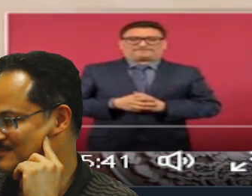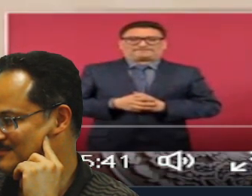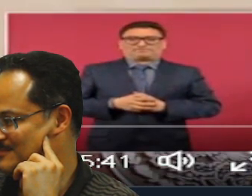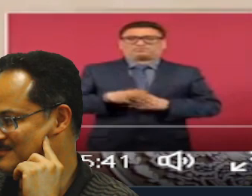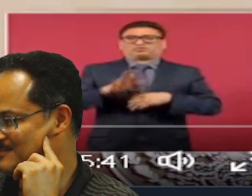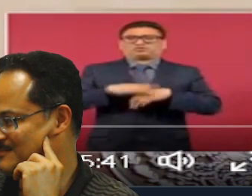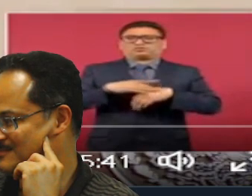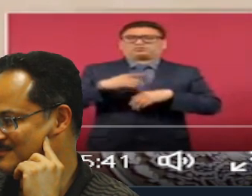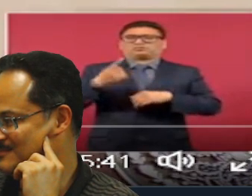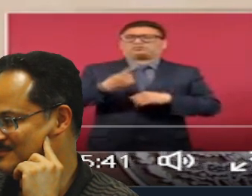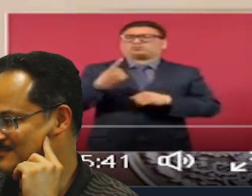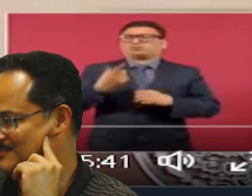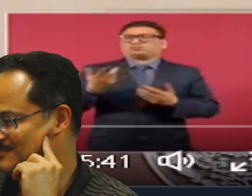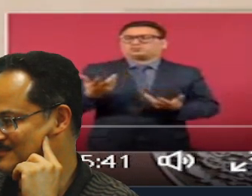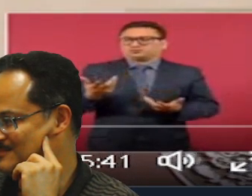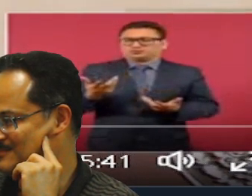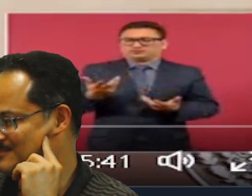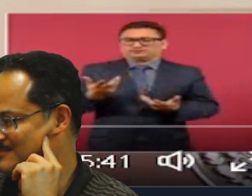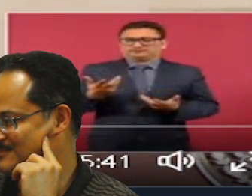porque este